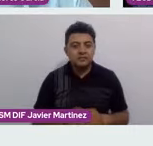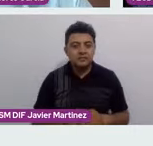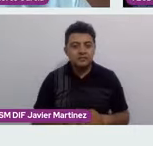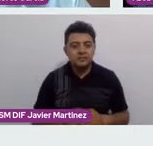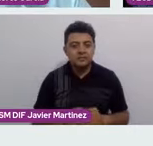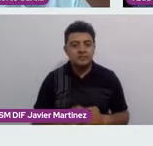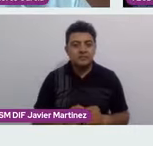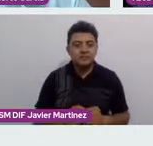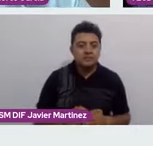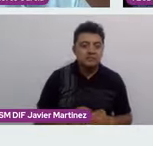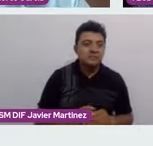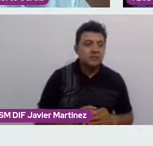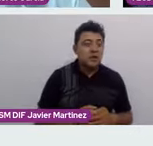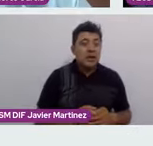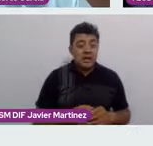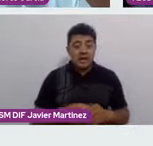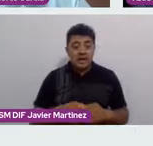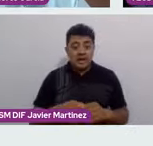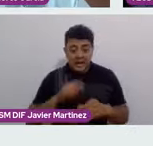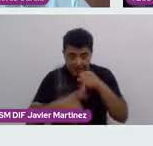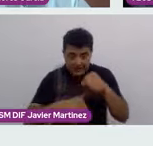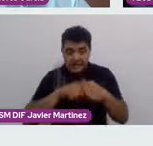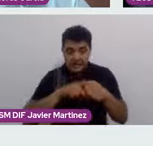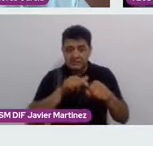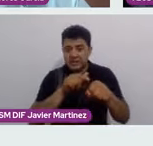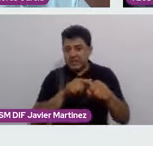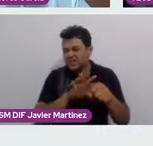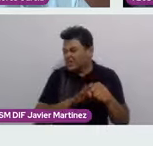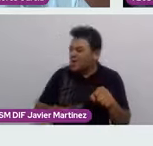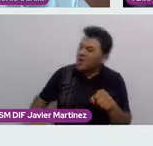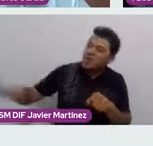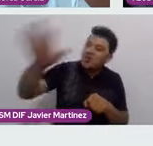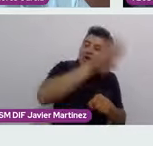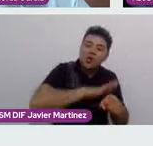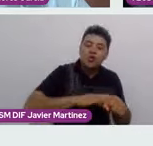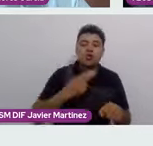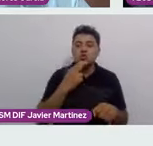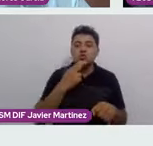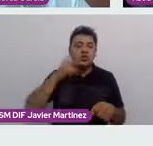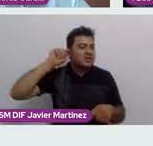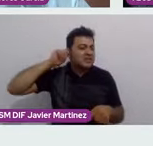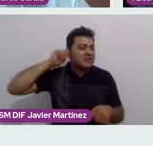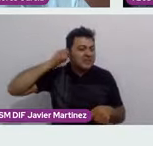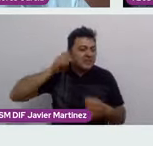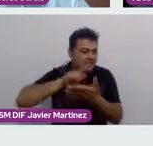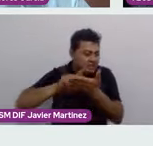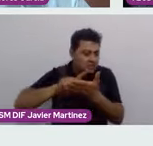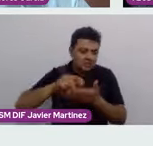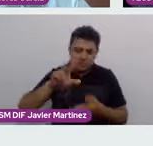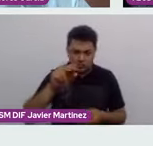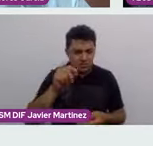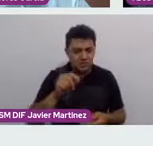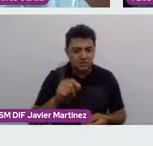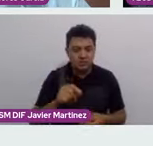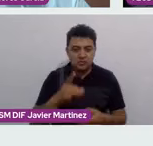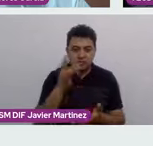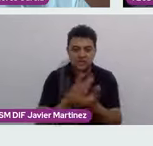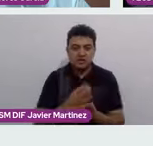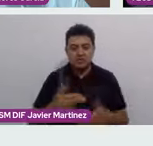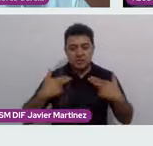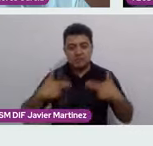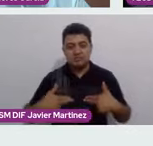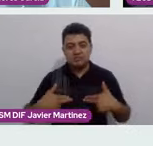Q-tips. El oído está diseñado para limpiarse solo, ¿sí? No necesita ayuda, no necesita un cotonete para